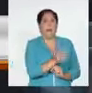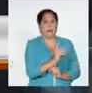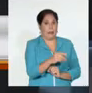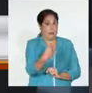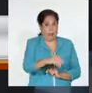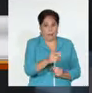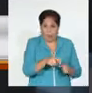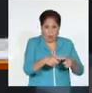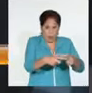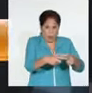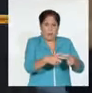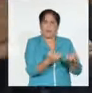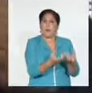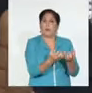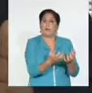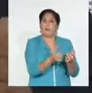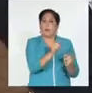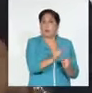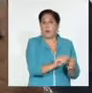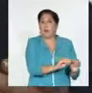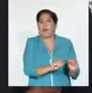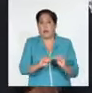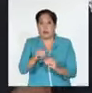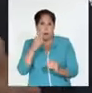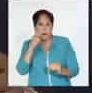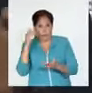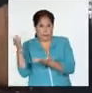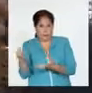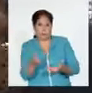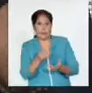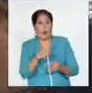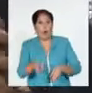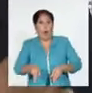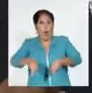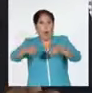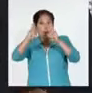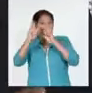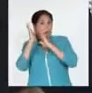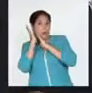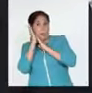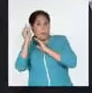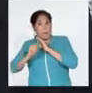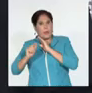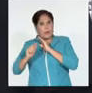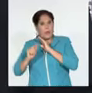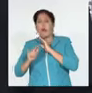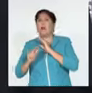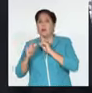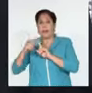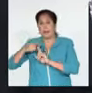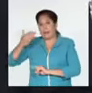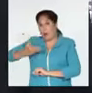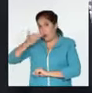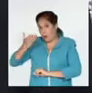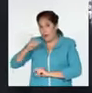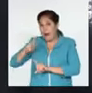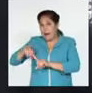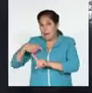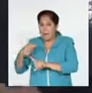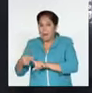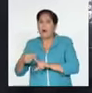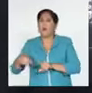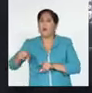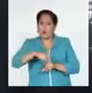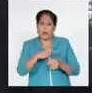a la al cliente como tal O sea que es un evento que a diferencia de los demás que no se quede solamente en el marco teórico sino que las cosas buenas se pueden